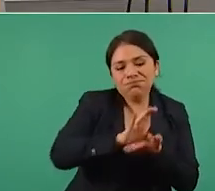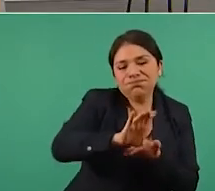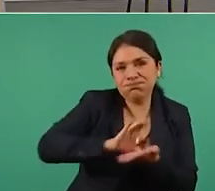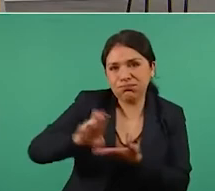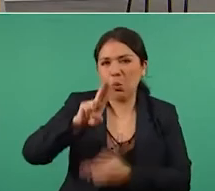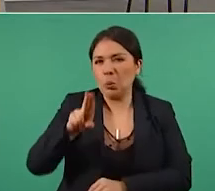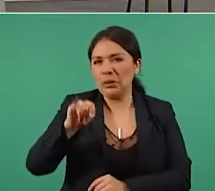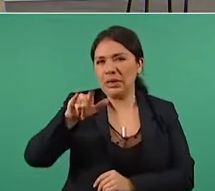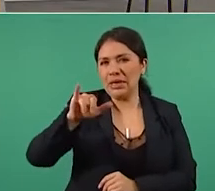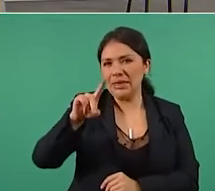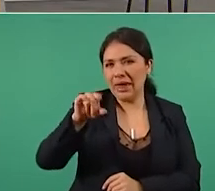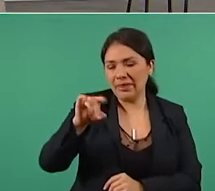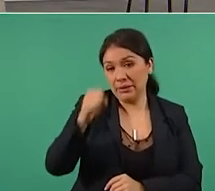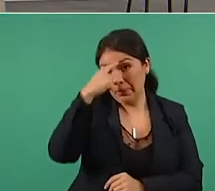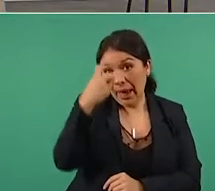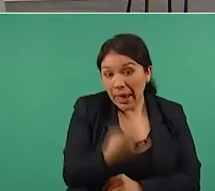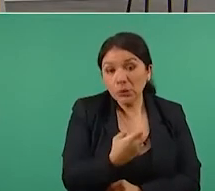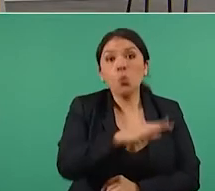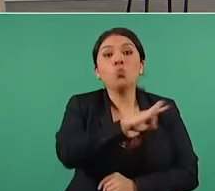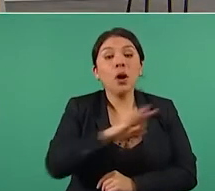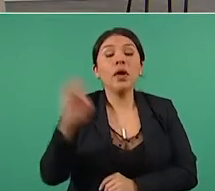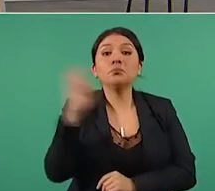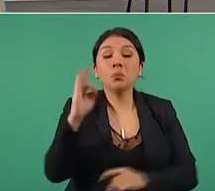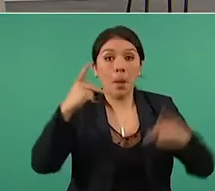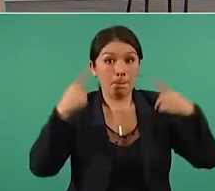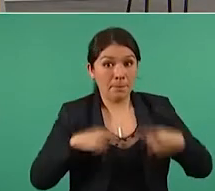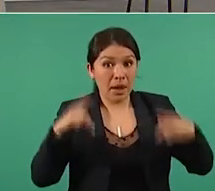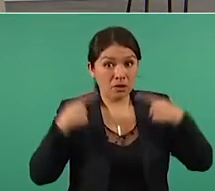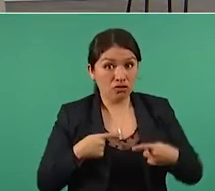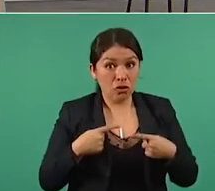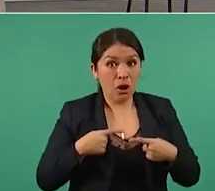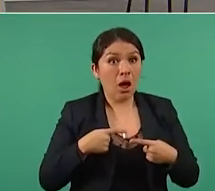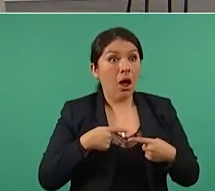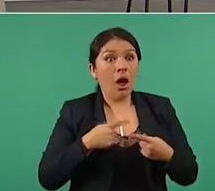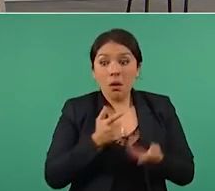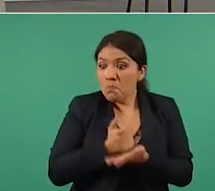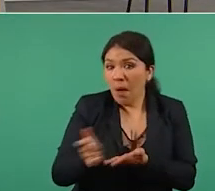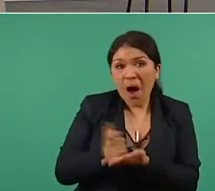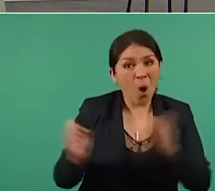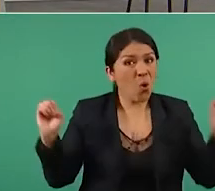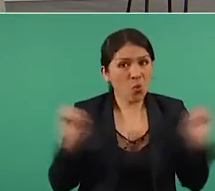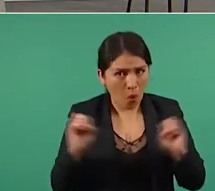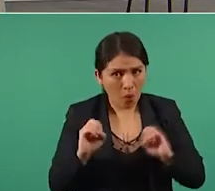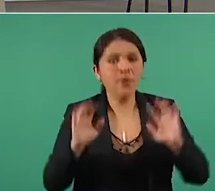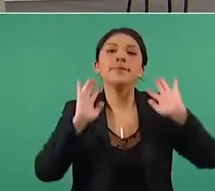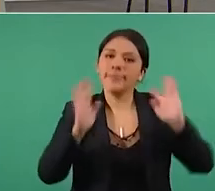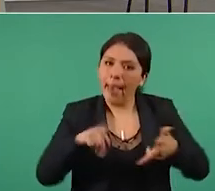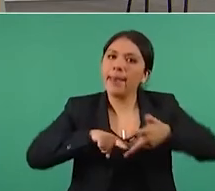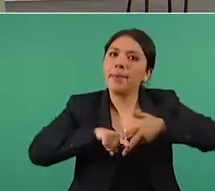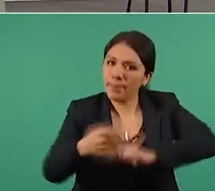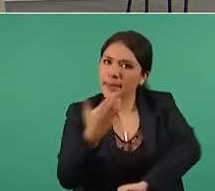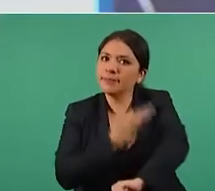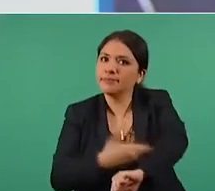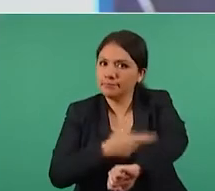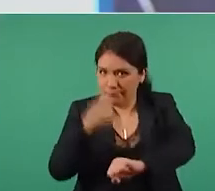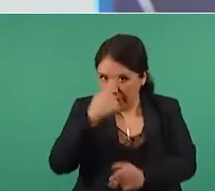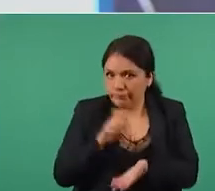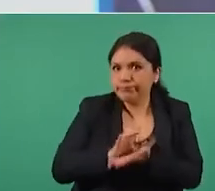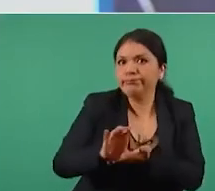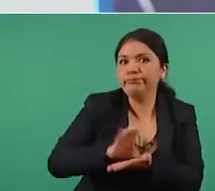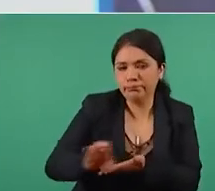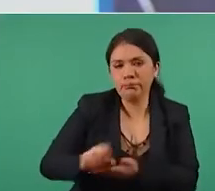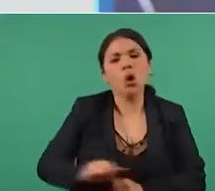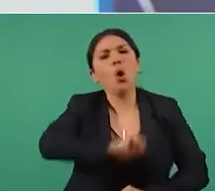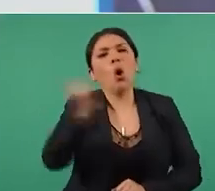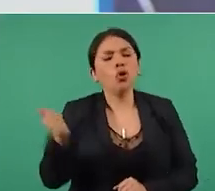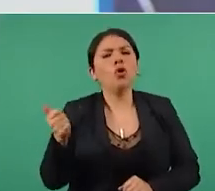que permitieran que quienes no pagaran fueran pagando y quienes ya pagaban en sectores como el